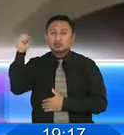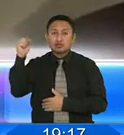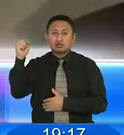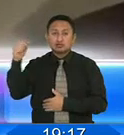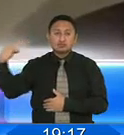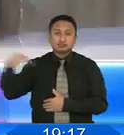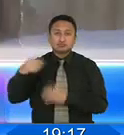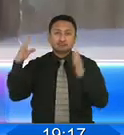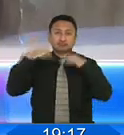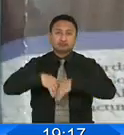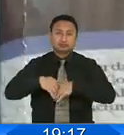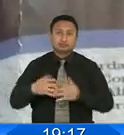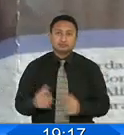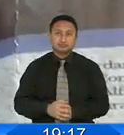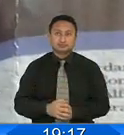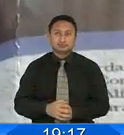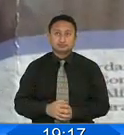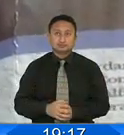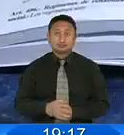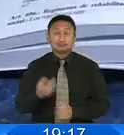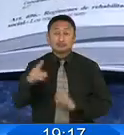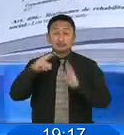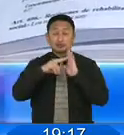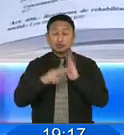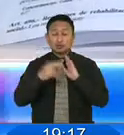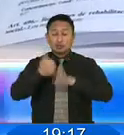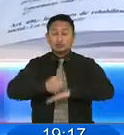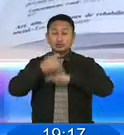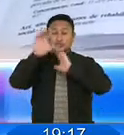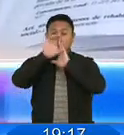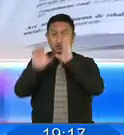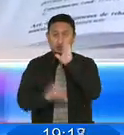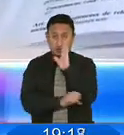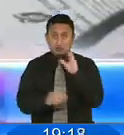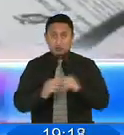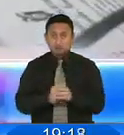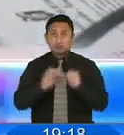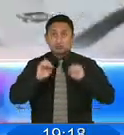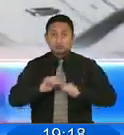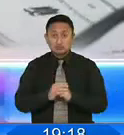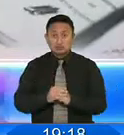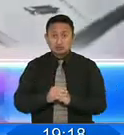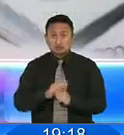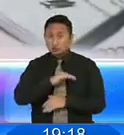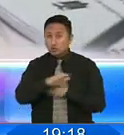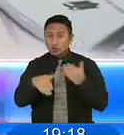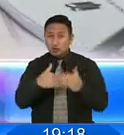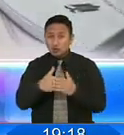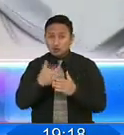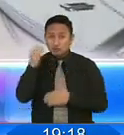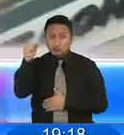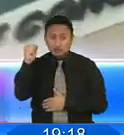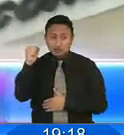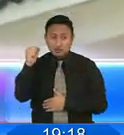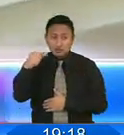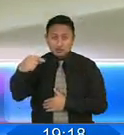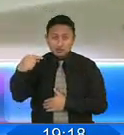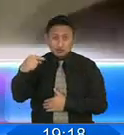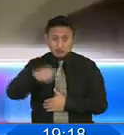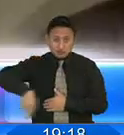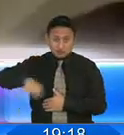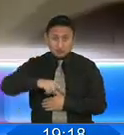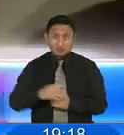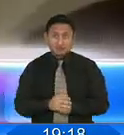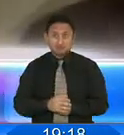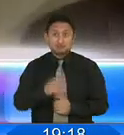en colapso. Aseguran que la medida de la Corte Constitucional no garantiza en su totalidad los derechos de las víctimas.